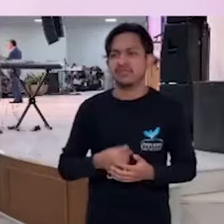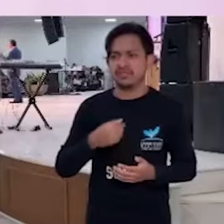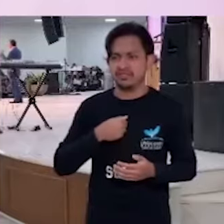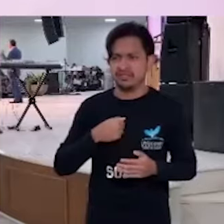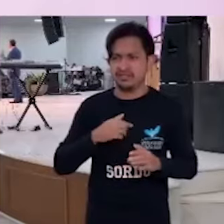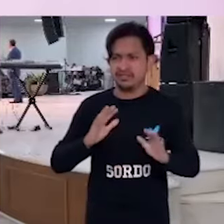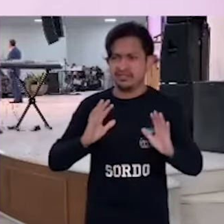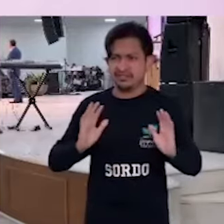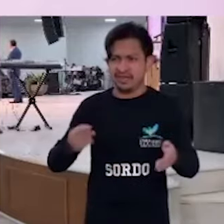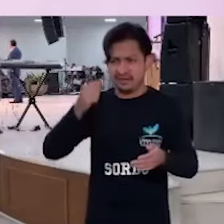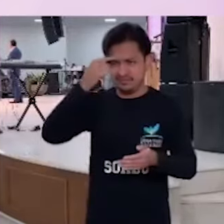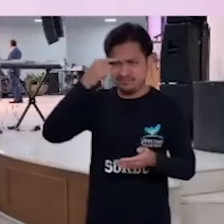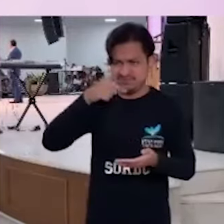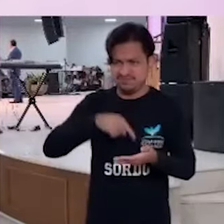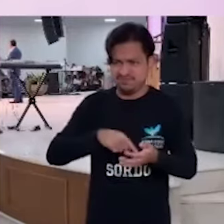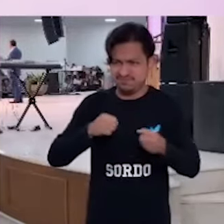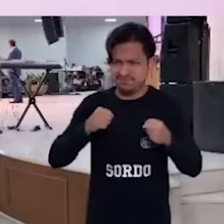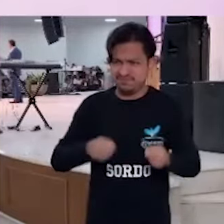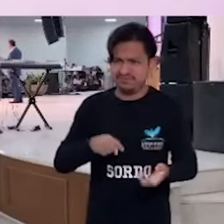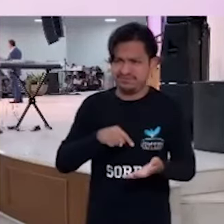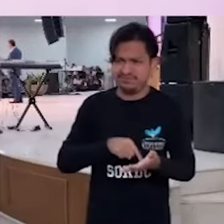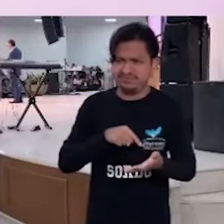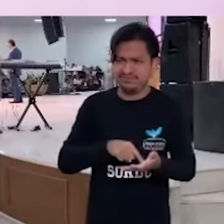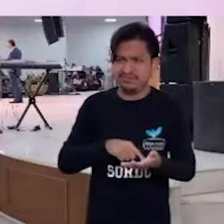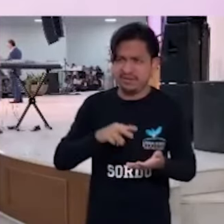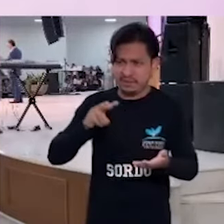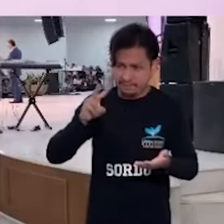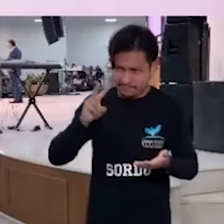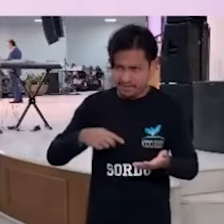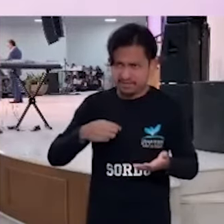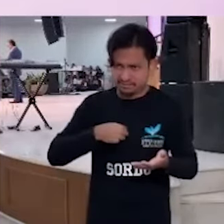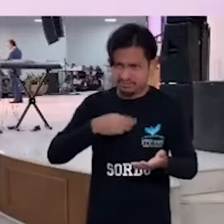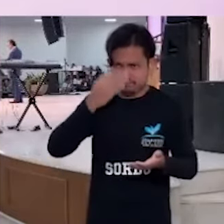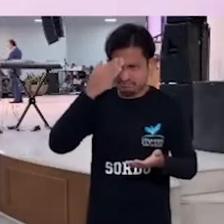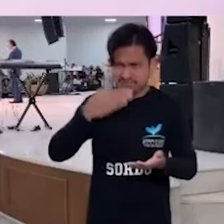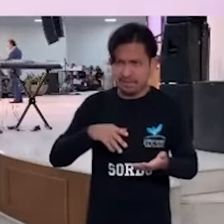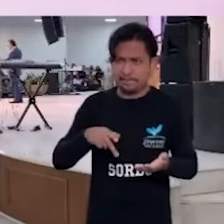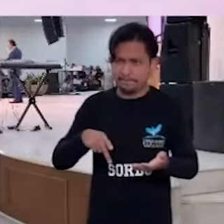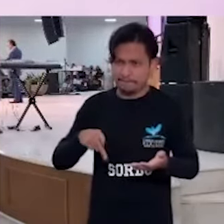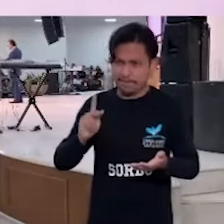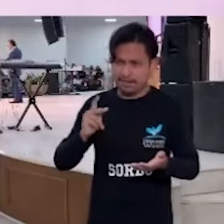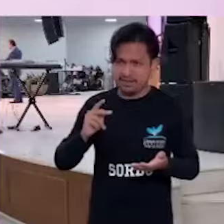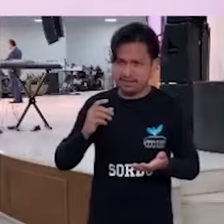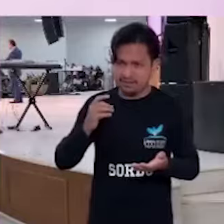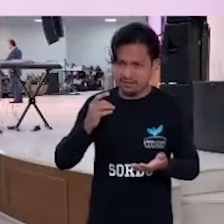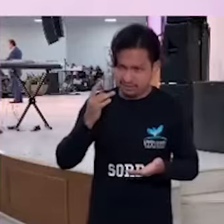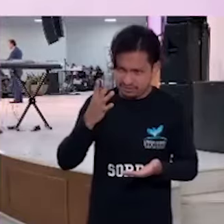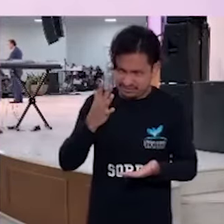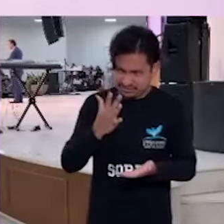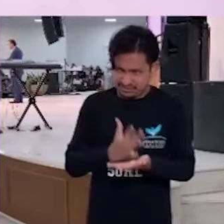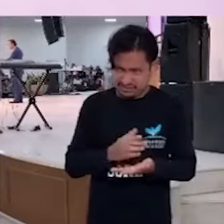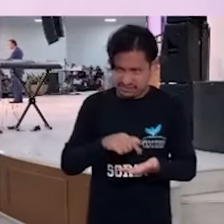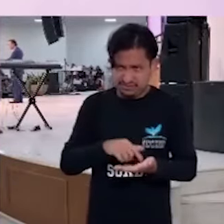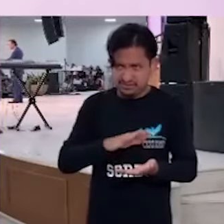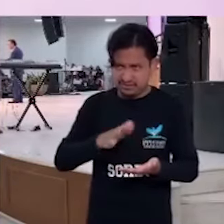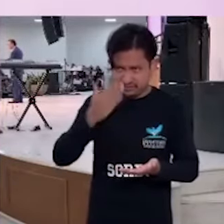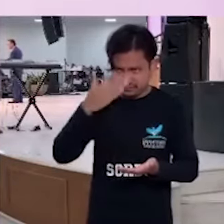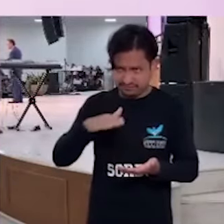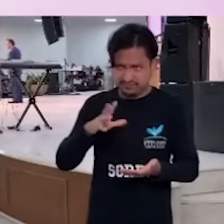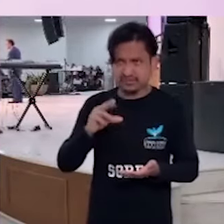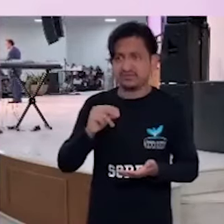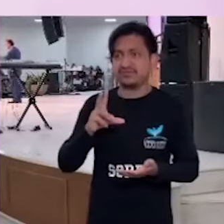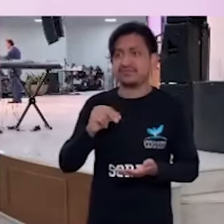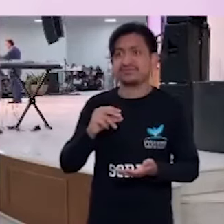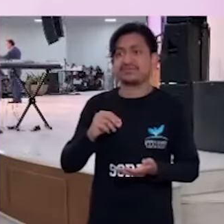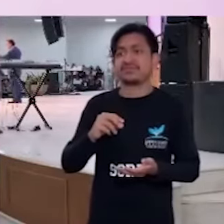poner candados en esta área. Como pastores y líderes, enfrentamos muchas clases de desafíos en nuestra